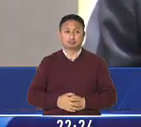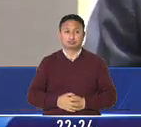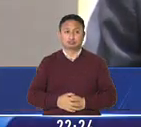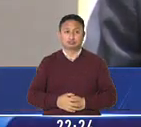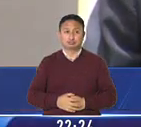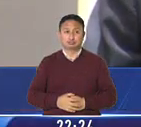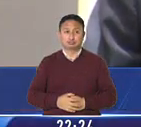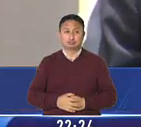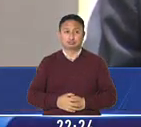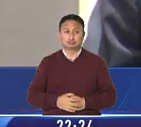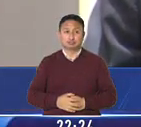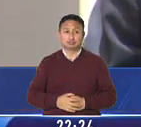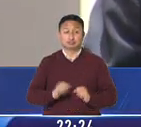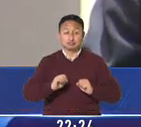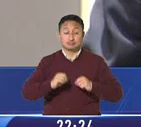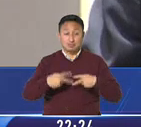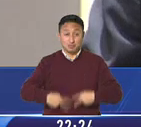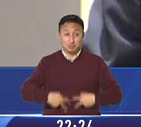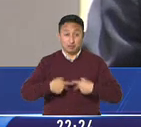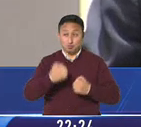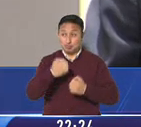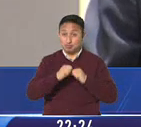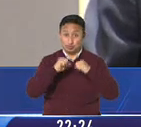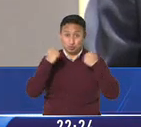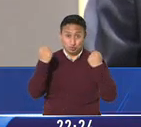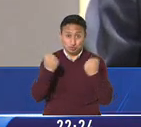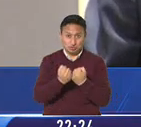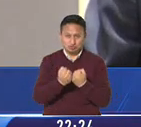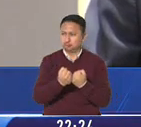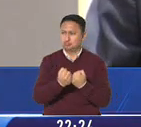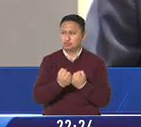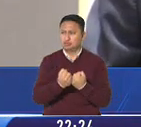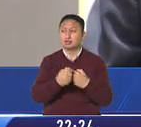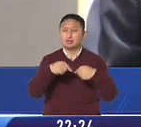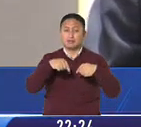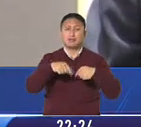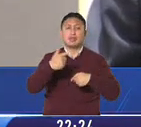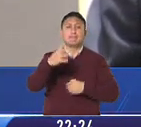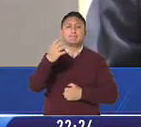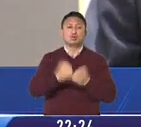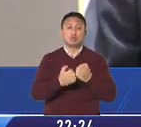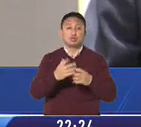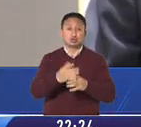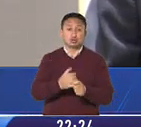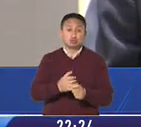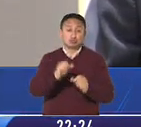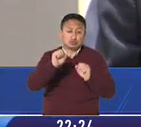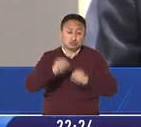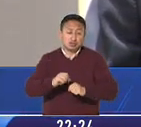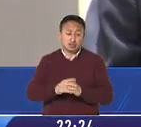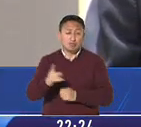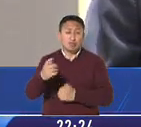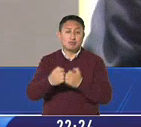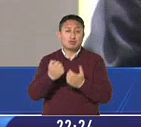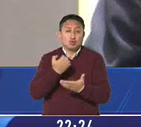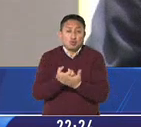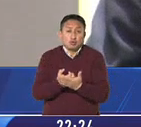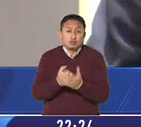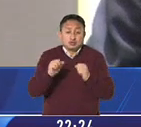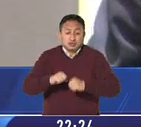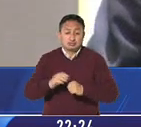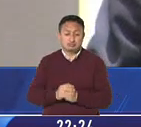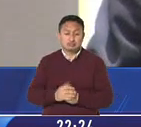estamos viviendo una conmoción social. Hay un problema de seguridad, sí, de crisis económica. Nos